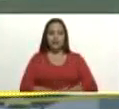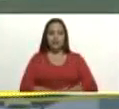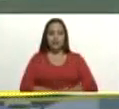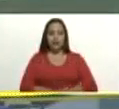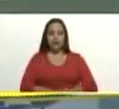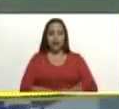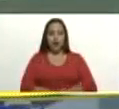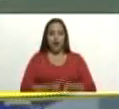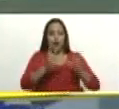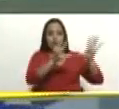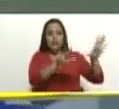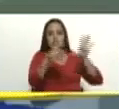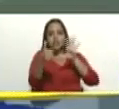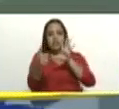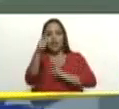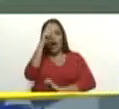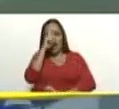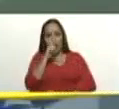86 años.